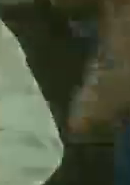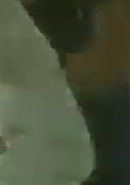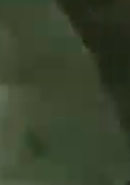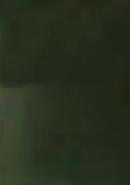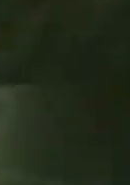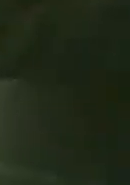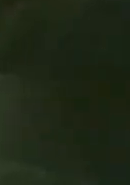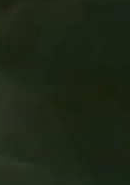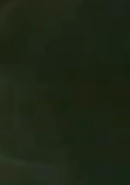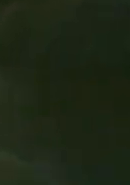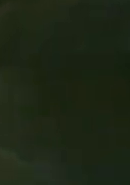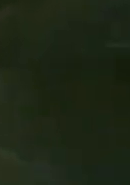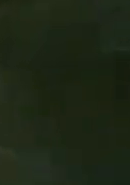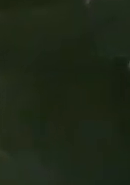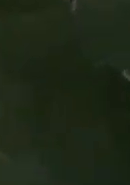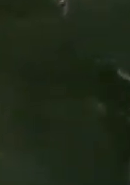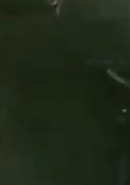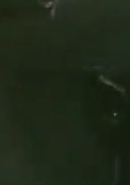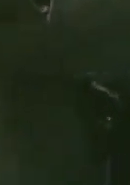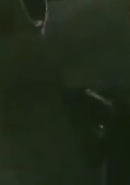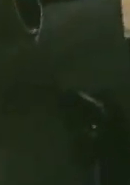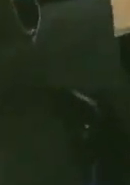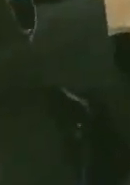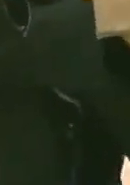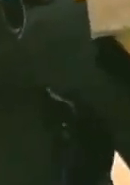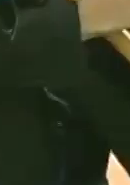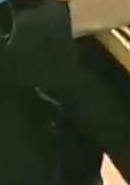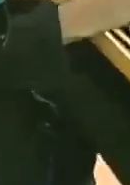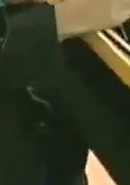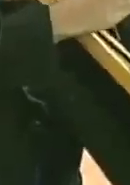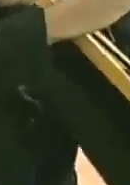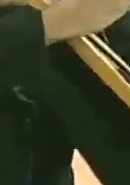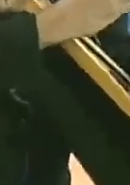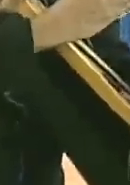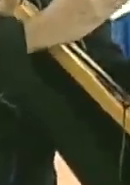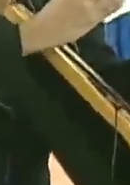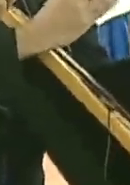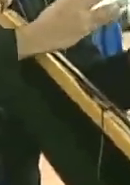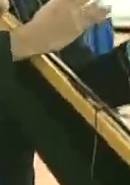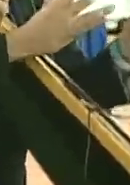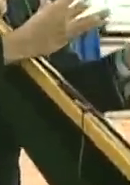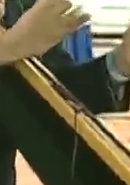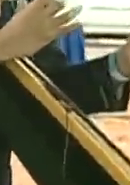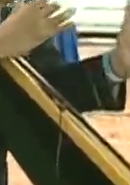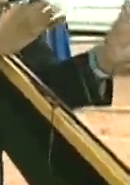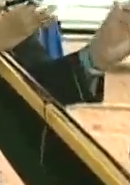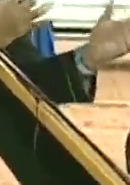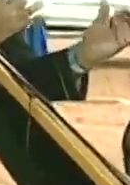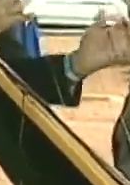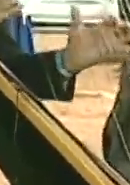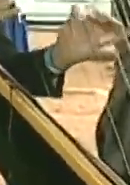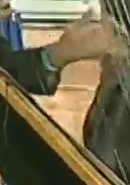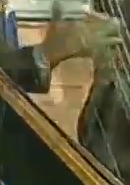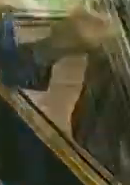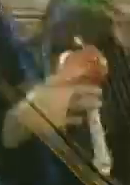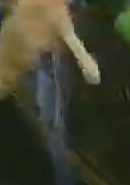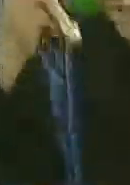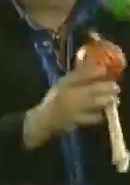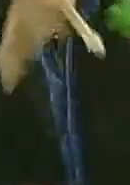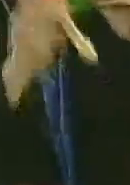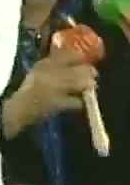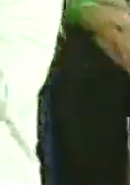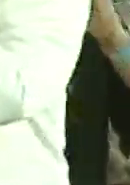tan sinvergüenza, con ese honor fue al cultivo, la raíz debe estar viva, aunque el tallo esté